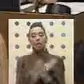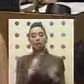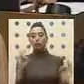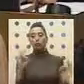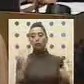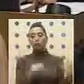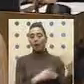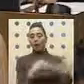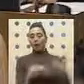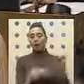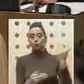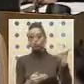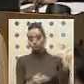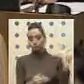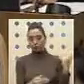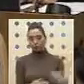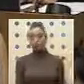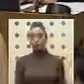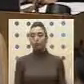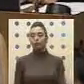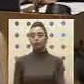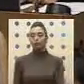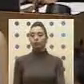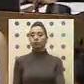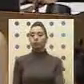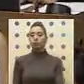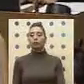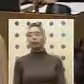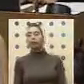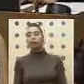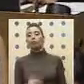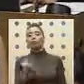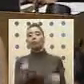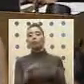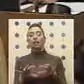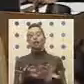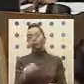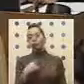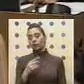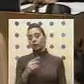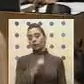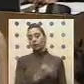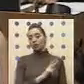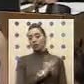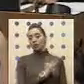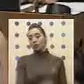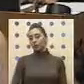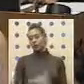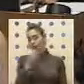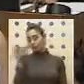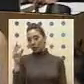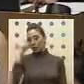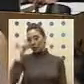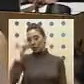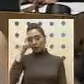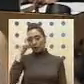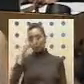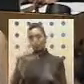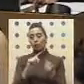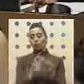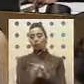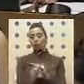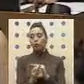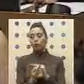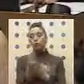operó. Ese tipo de cuestiones son las que le recuerdo, señor presidente, pasaron a ser